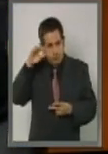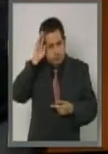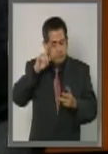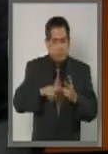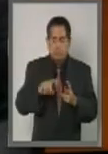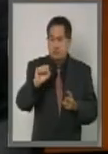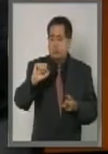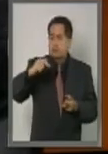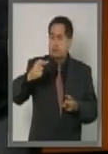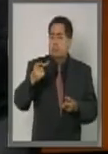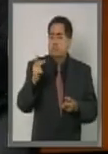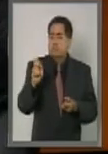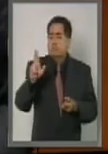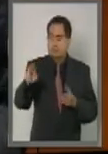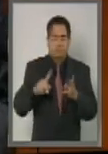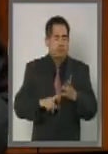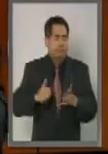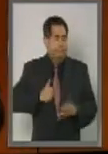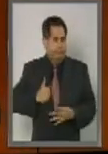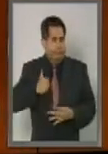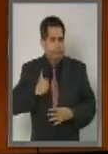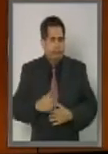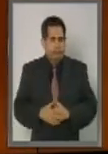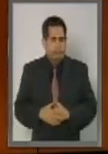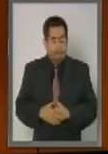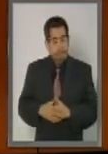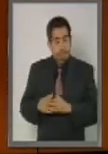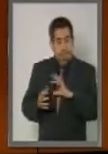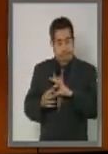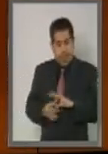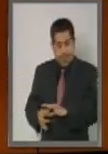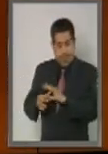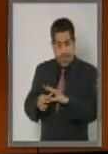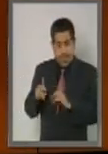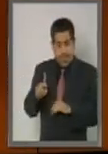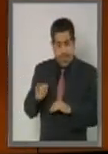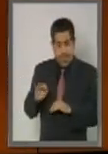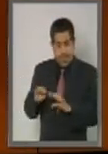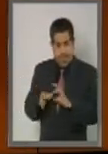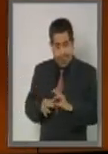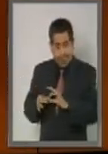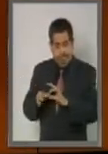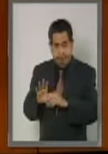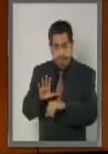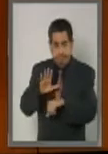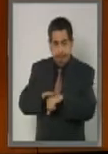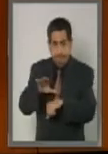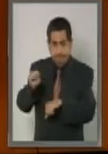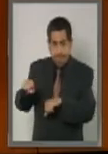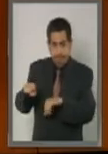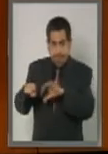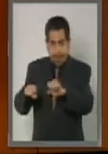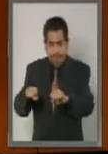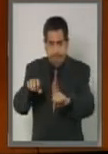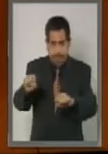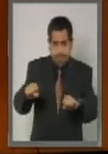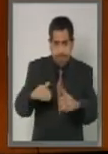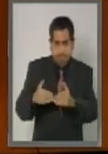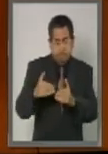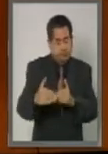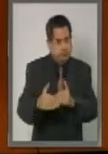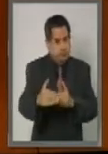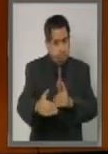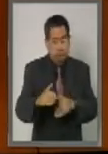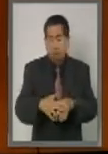Singapur y Canadá. La Alianza del Pacífico está dando un paso hacia adelante y se convierte en un instrumento fundamental para